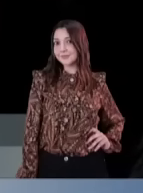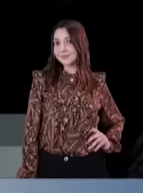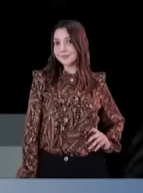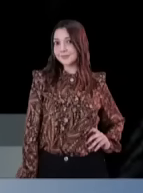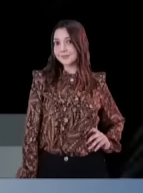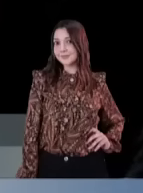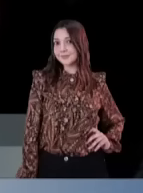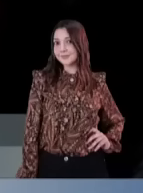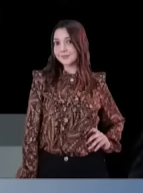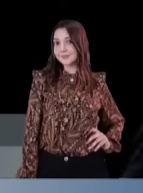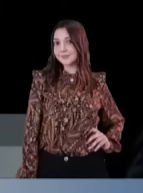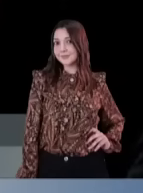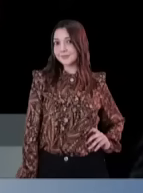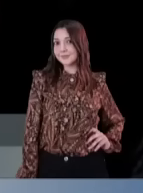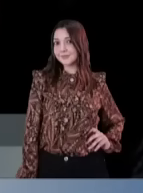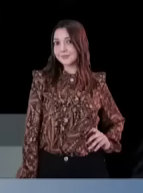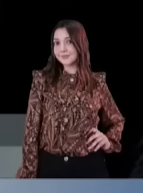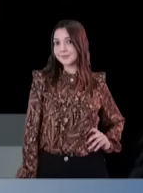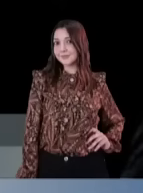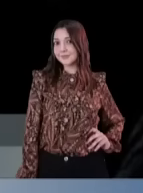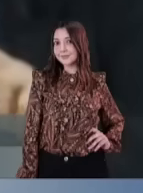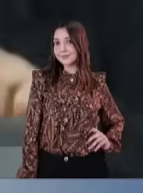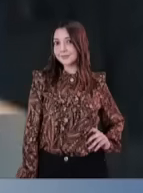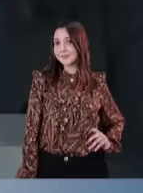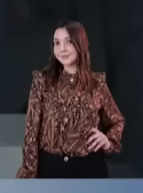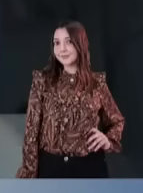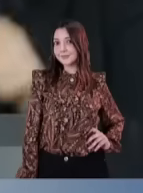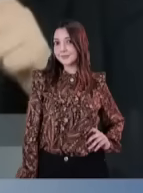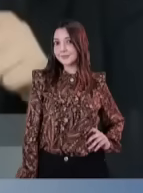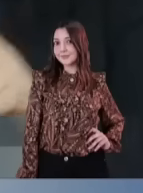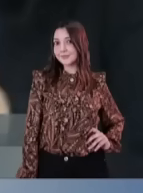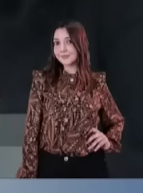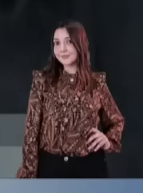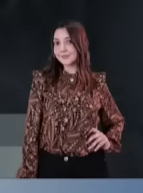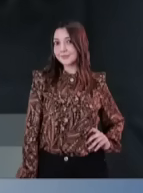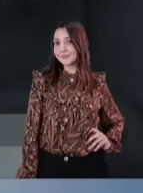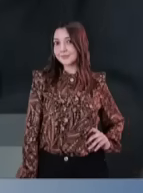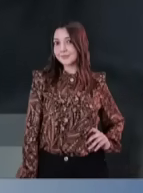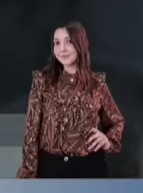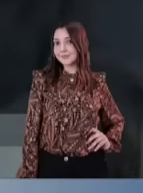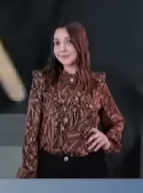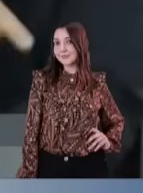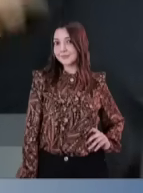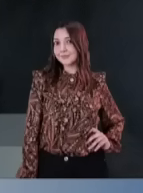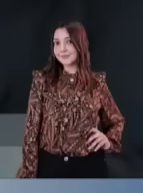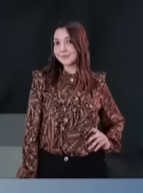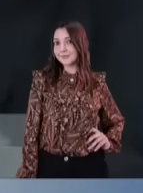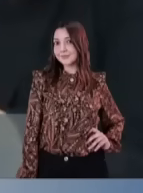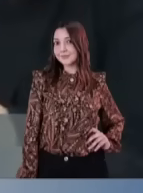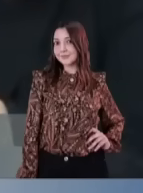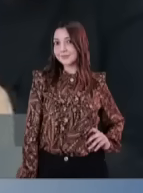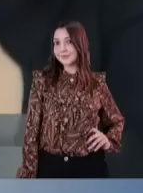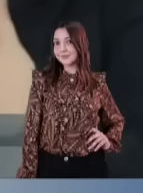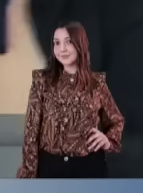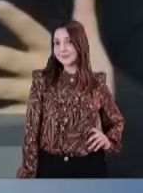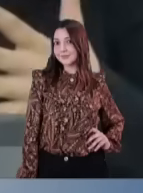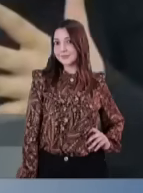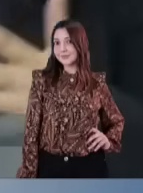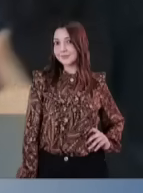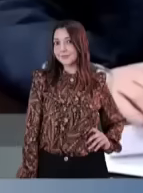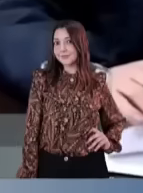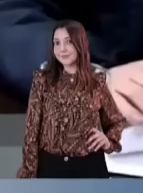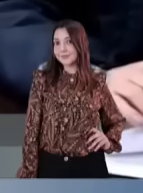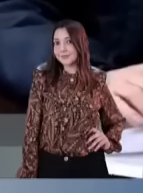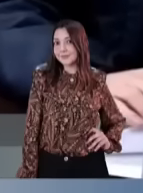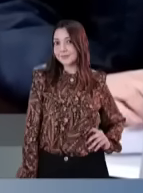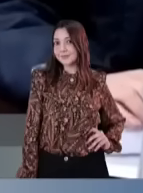las voces de los personeros del oficialismo. El parlamentario de Revolución Democrática, Jaime Sáez, sostuvo que todas las señales indican